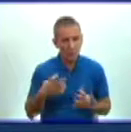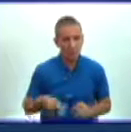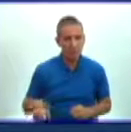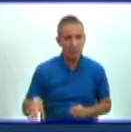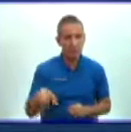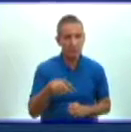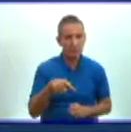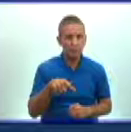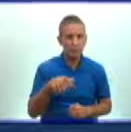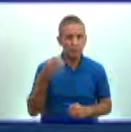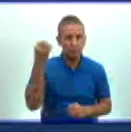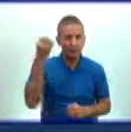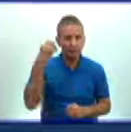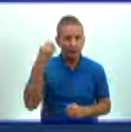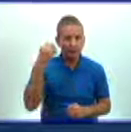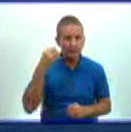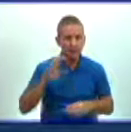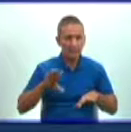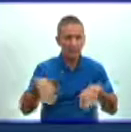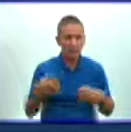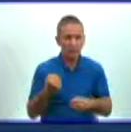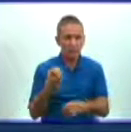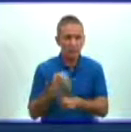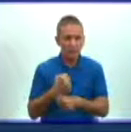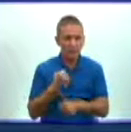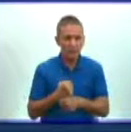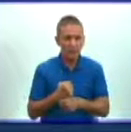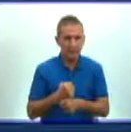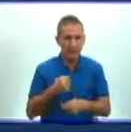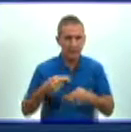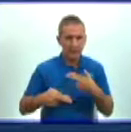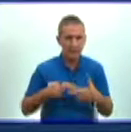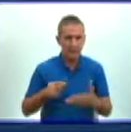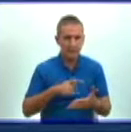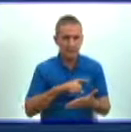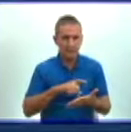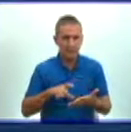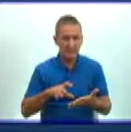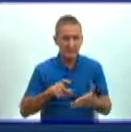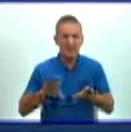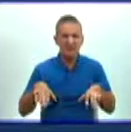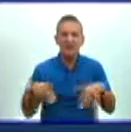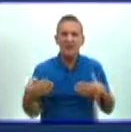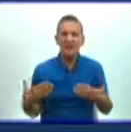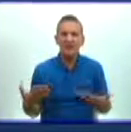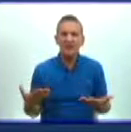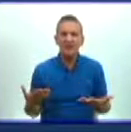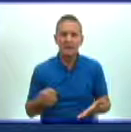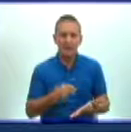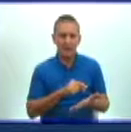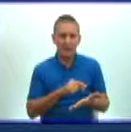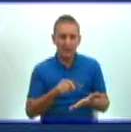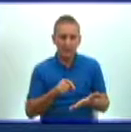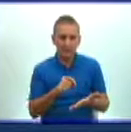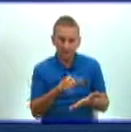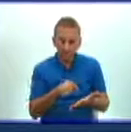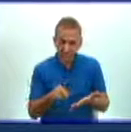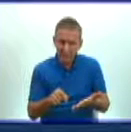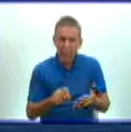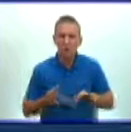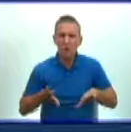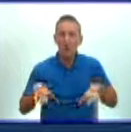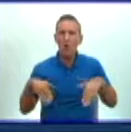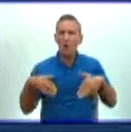hemos querido trabajar en la clase. ¿Qué voy a escribir? ¿Cómo lo voy